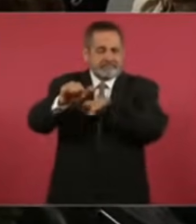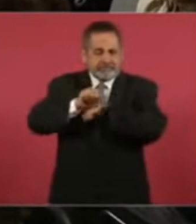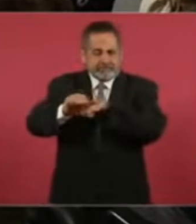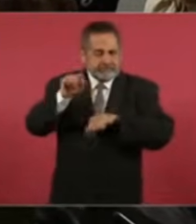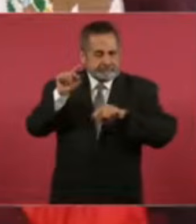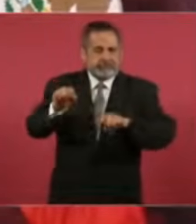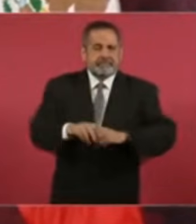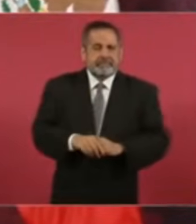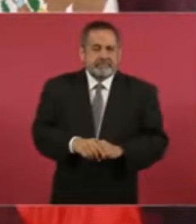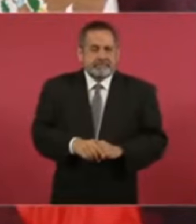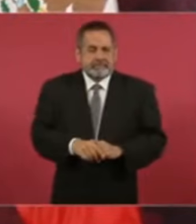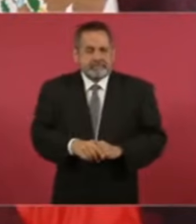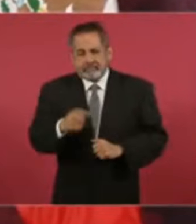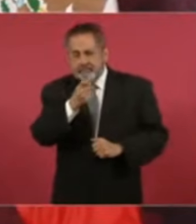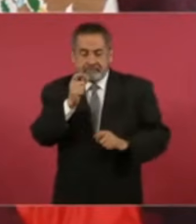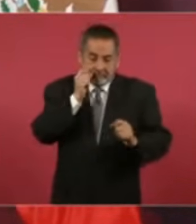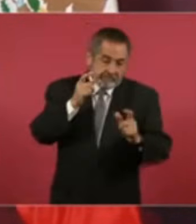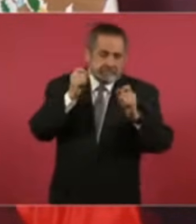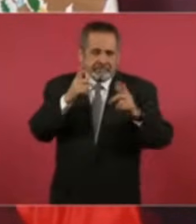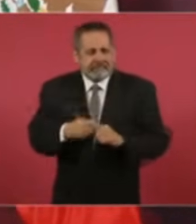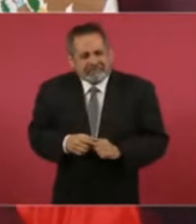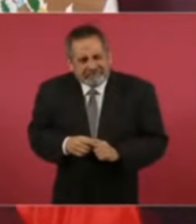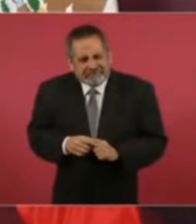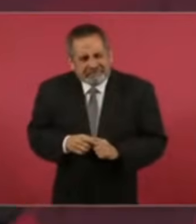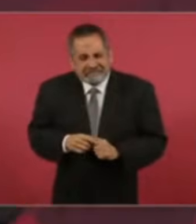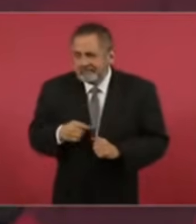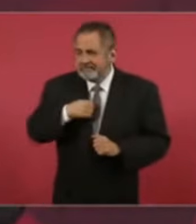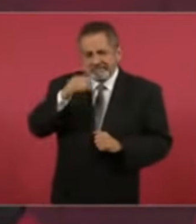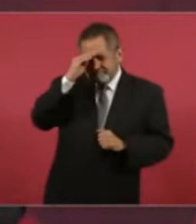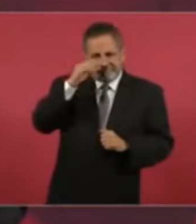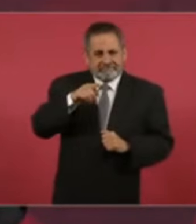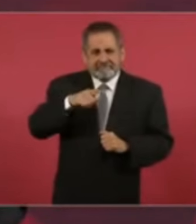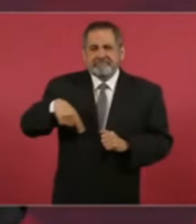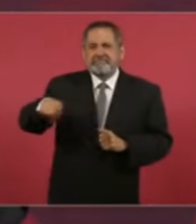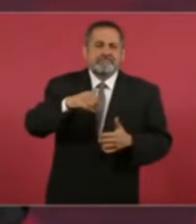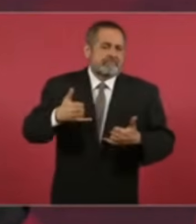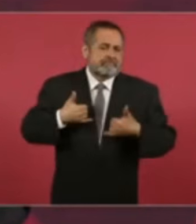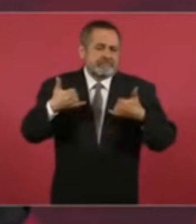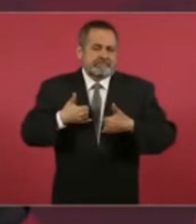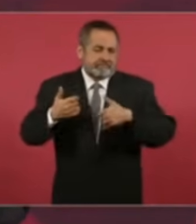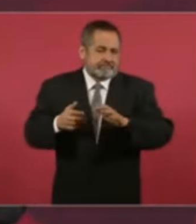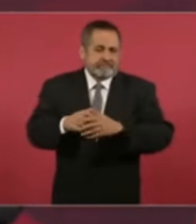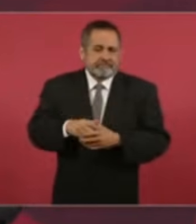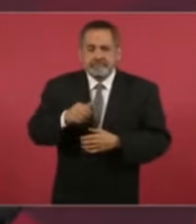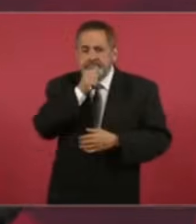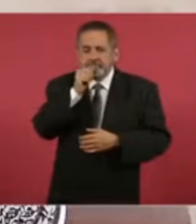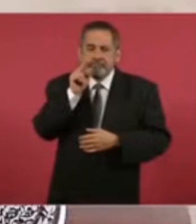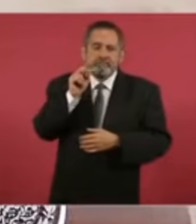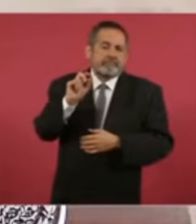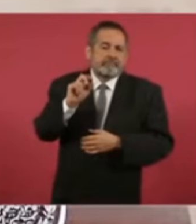se sorprenden, ¿no? Pues yo pienso que los jóvenes, ¿no?, que no les tocó vivir,